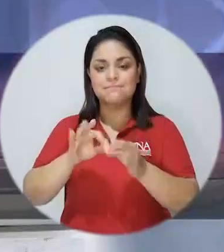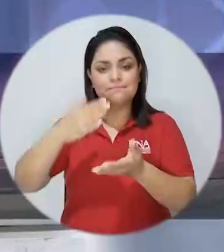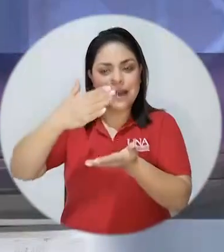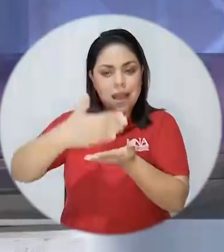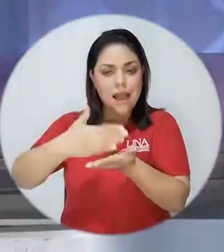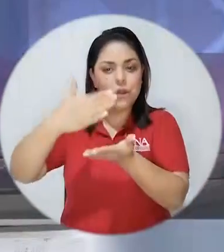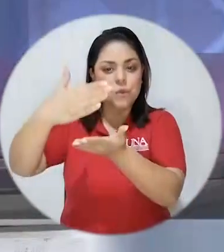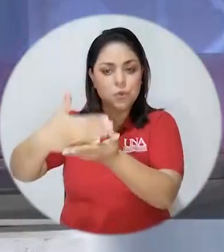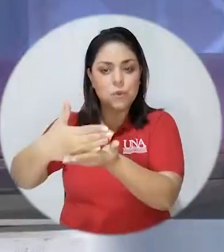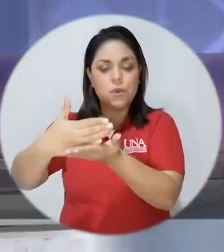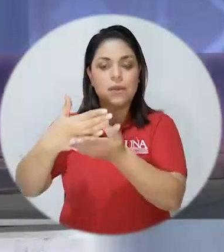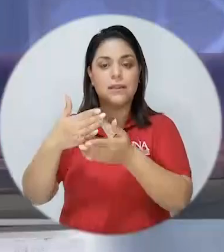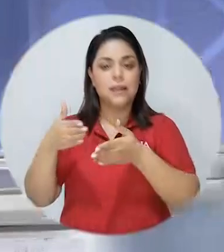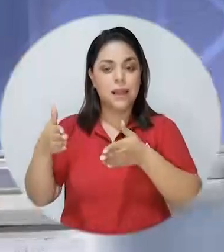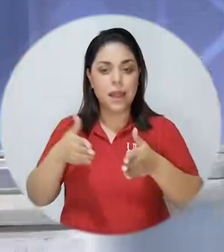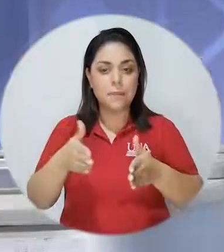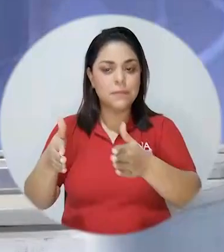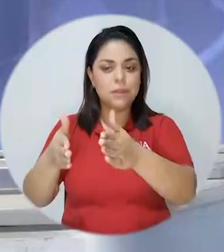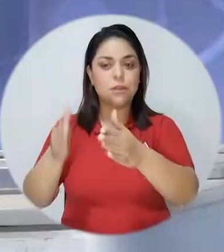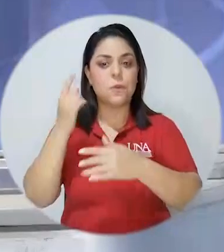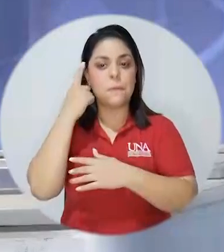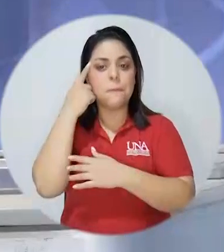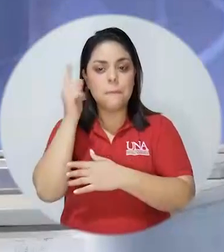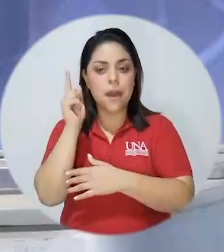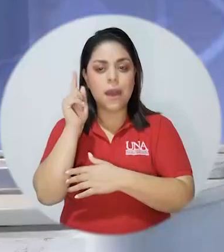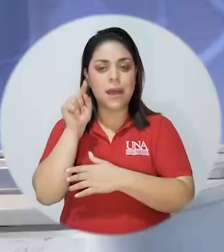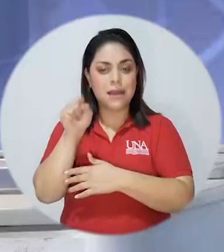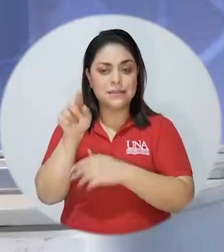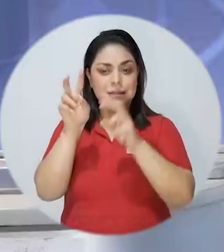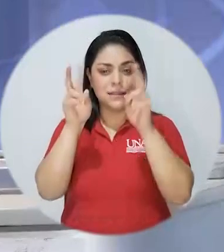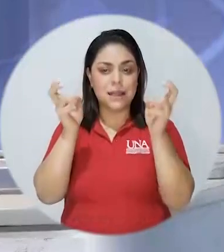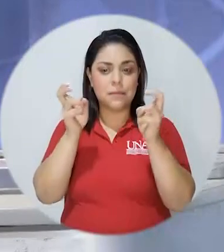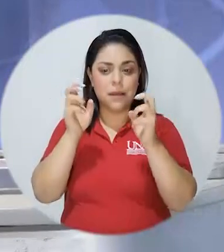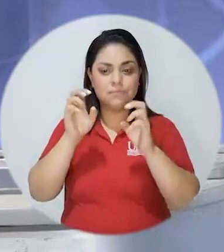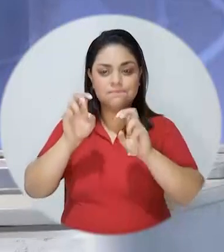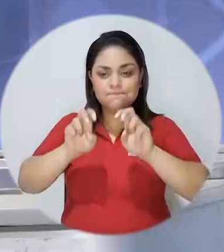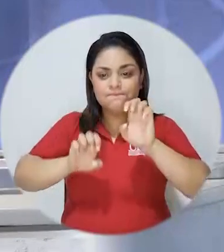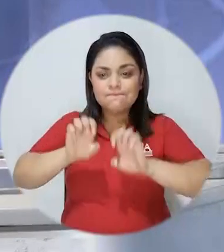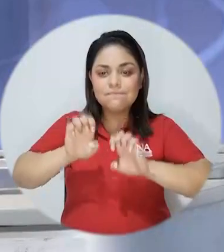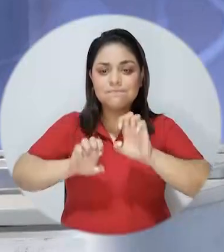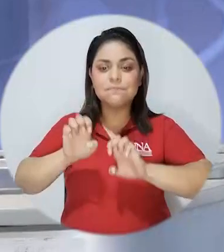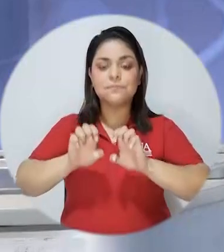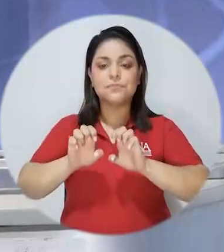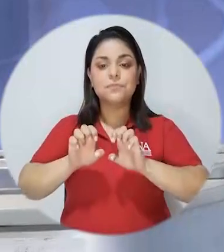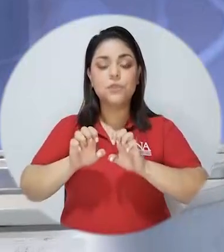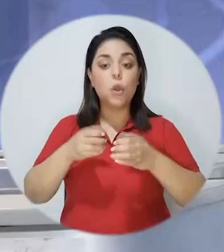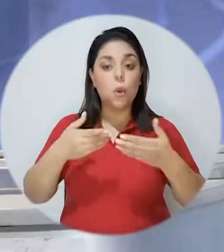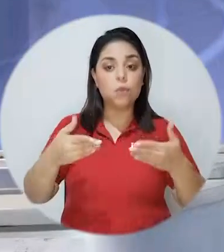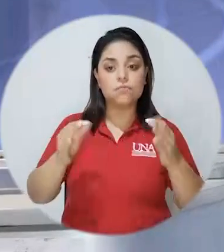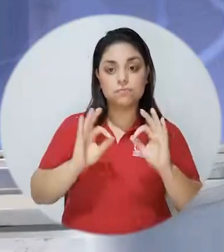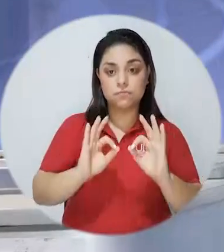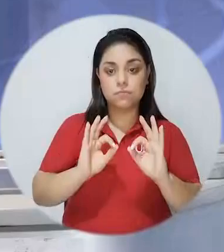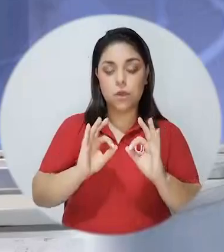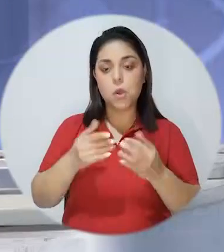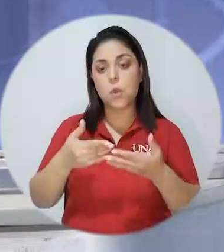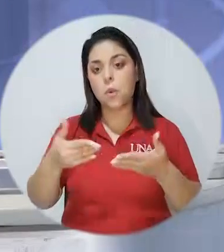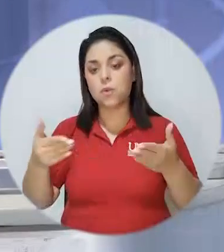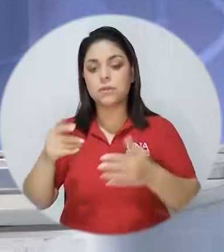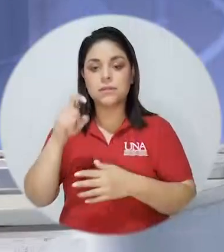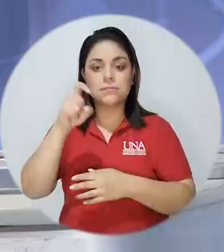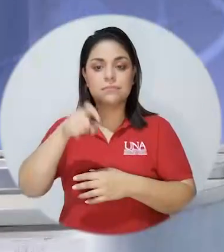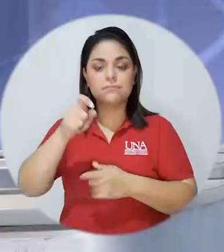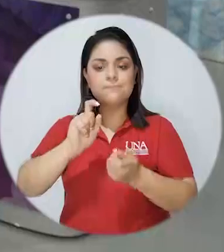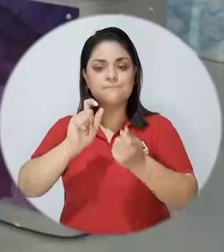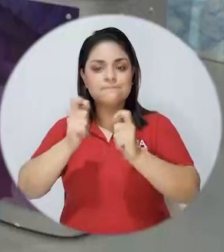en el camino cada cierto tiempo con este tema para evaluar exactamente las cosas que van bien y aquellas que necesitan